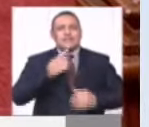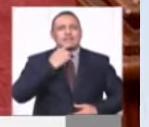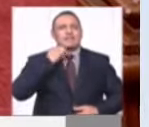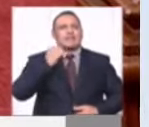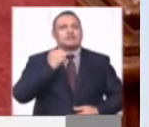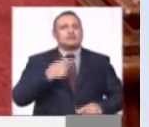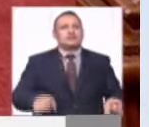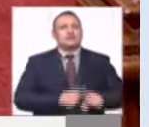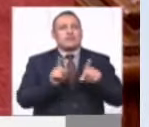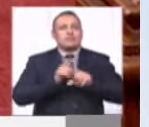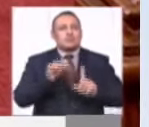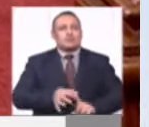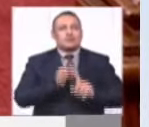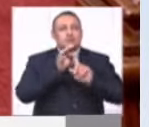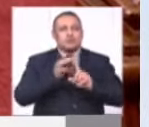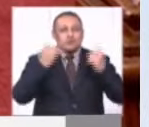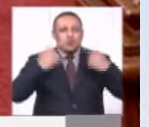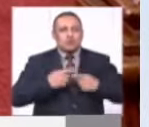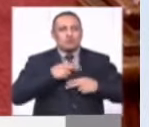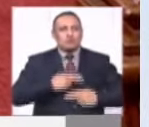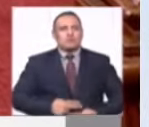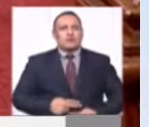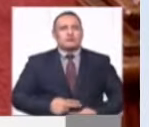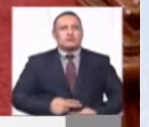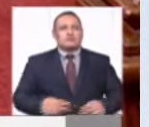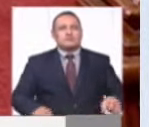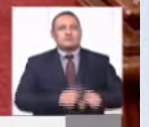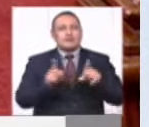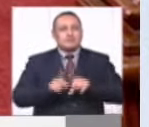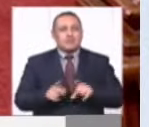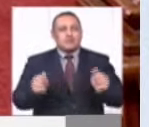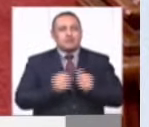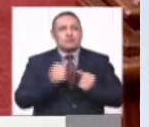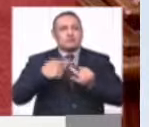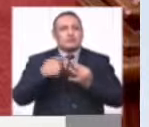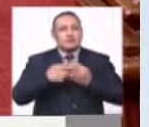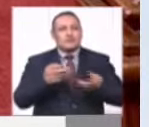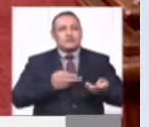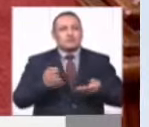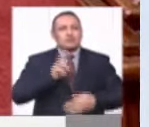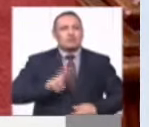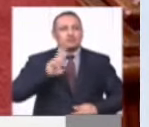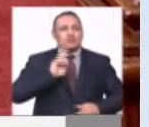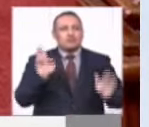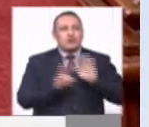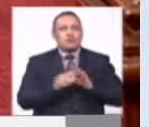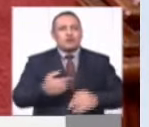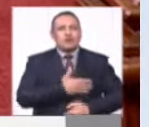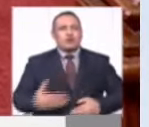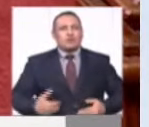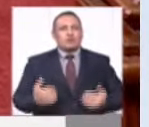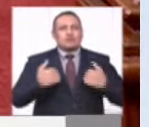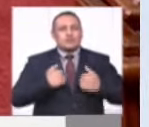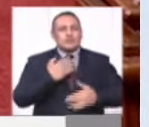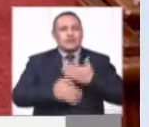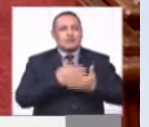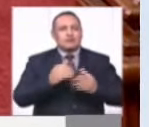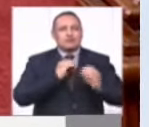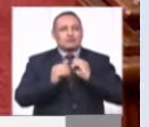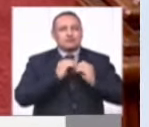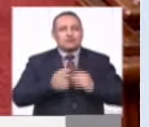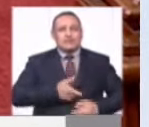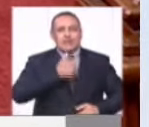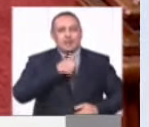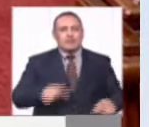derecho priorizando el consumo humano sobre otros usos. El Estado promueve el manejo sostenible del